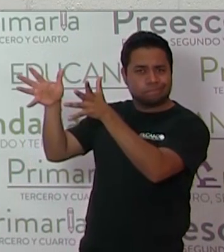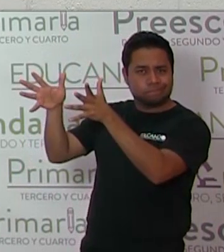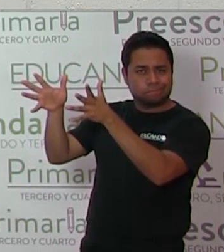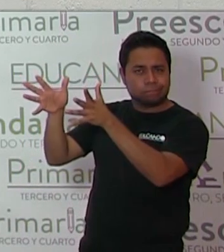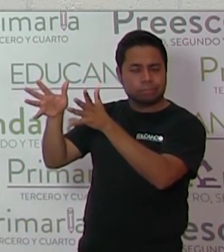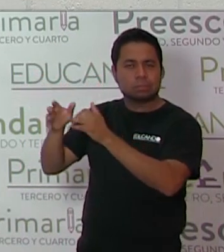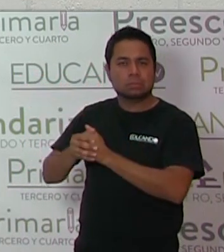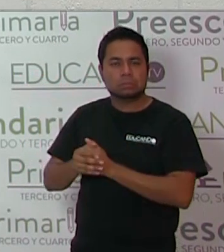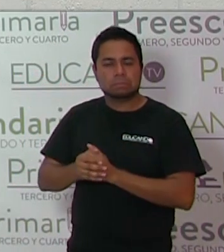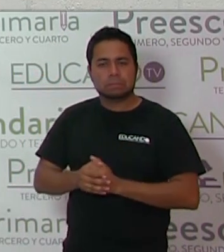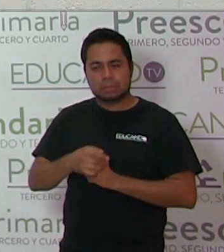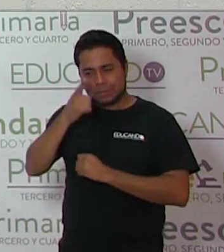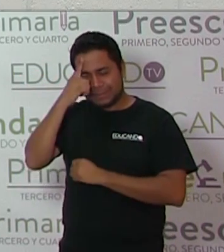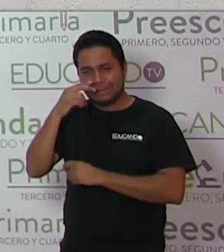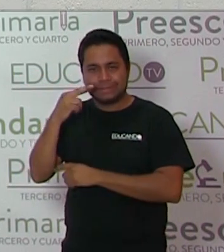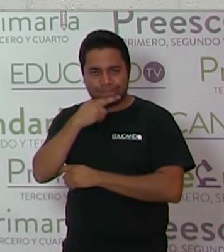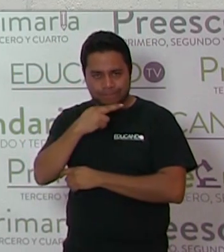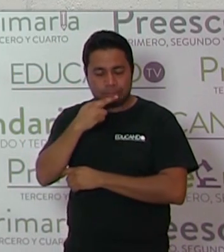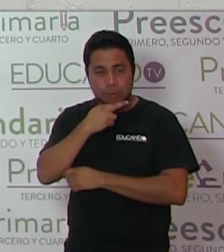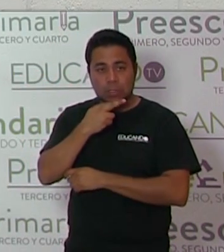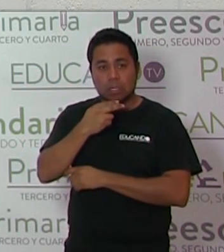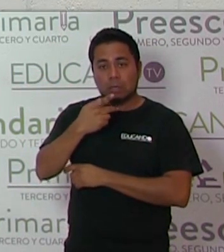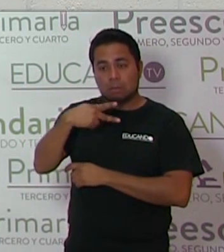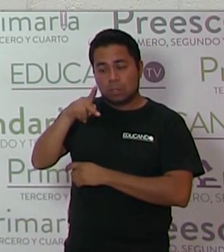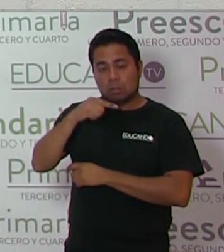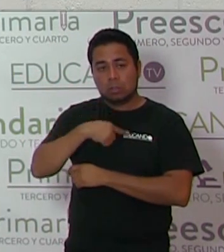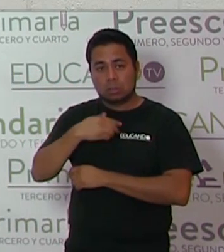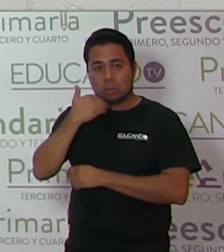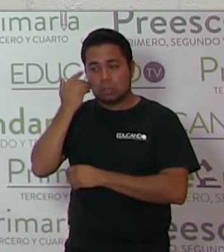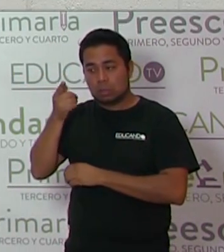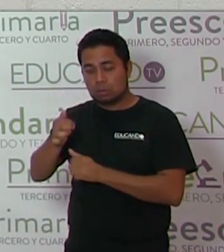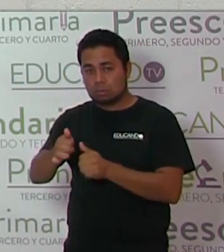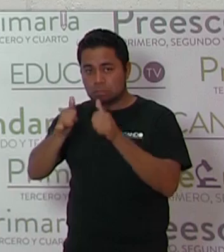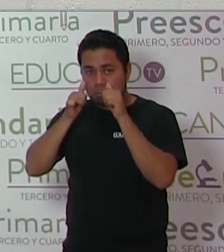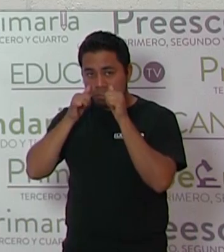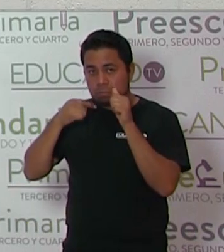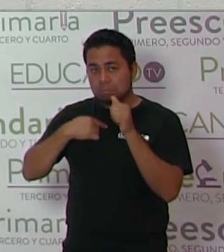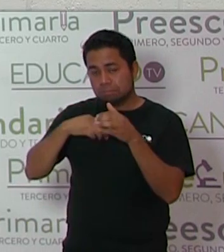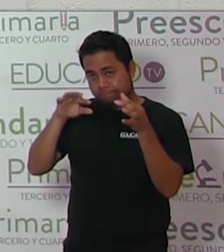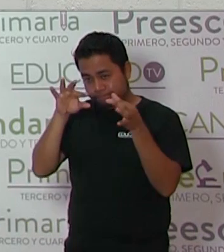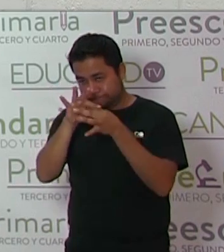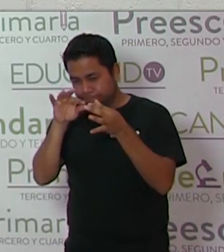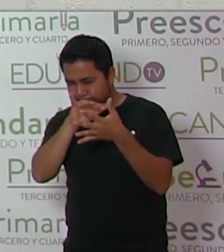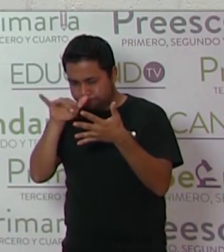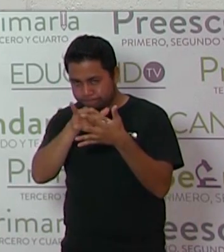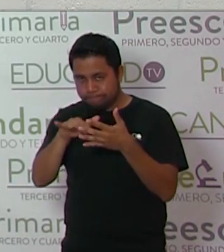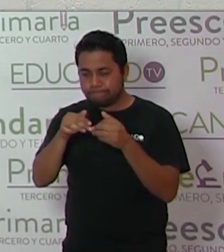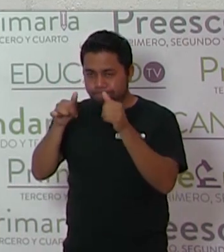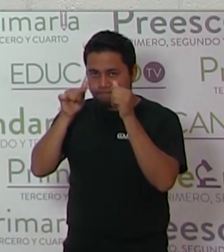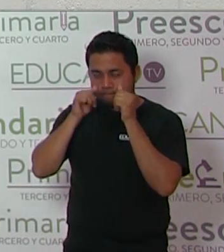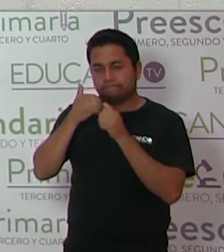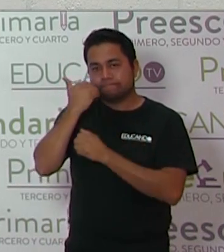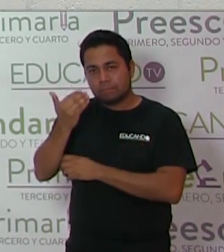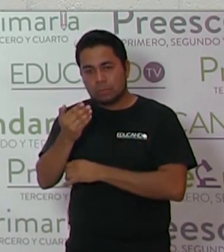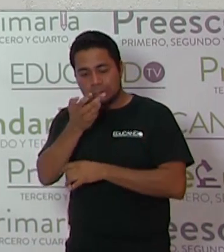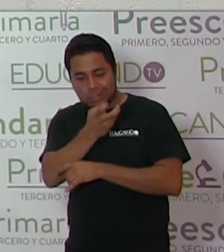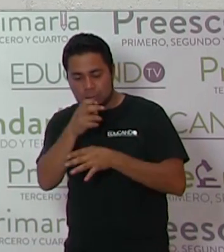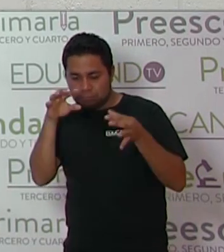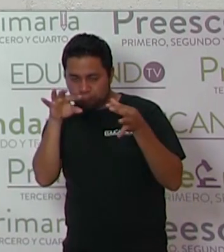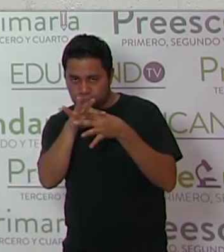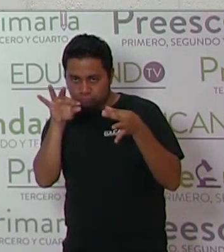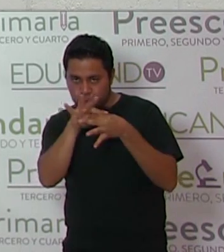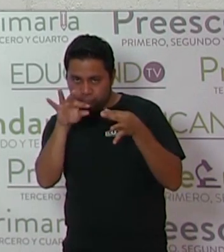perder mucho tiempo, pero quiero que pongan mucha atención a lo que les voy a ir leyendo. Este texto